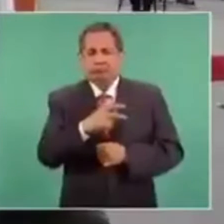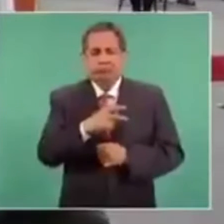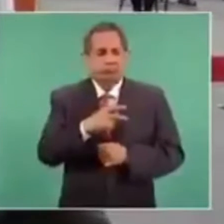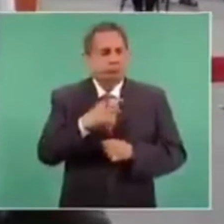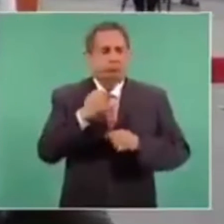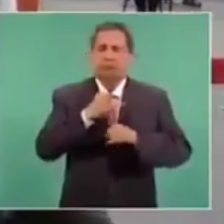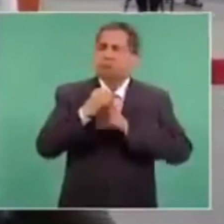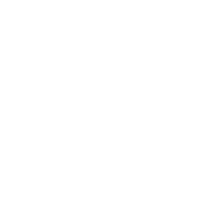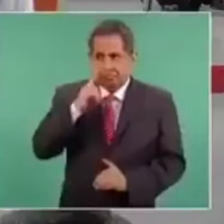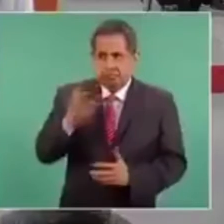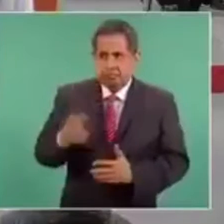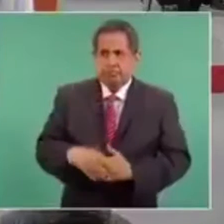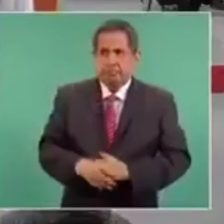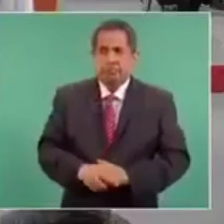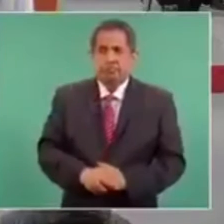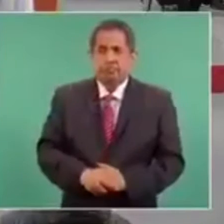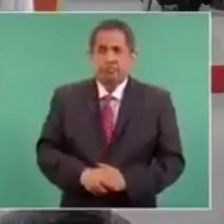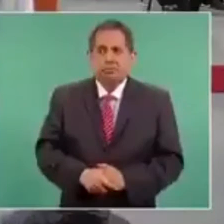internacionalmente.